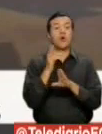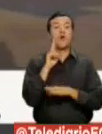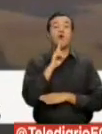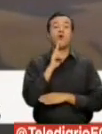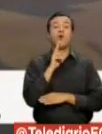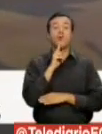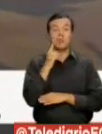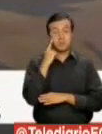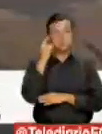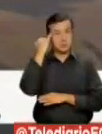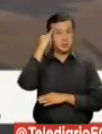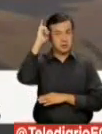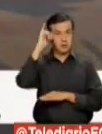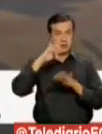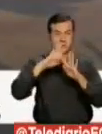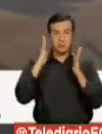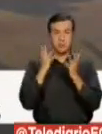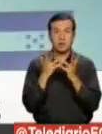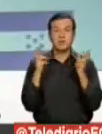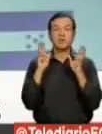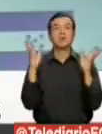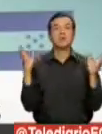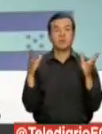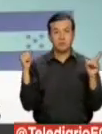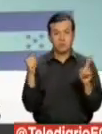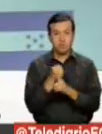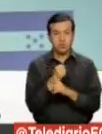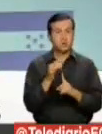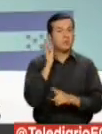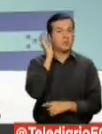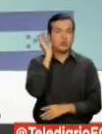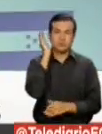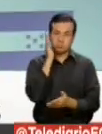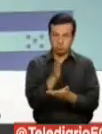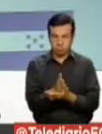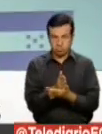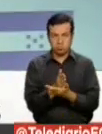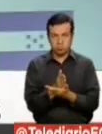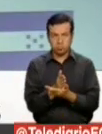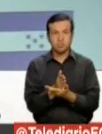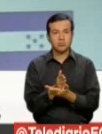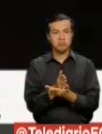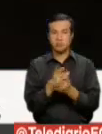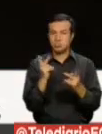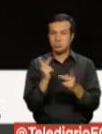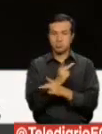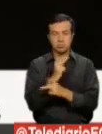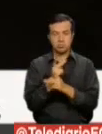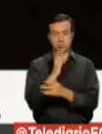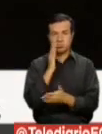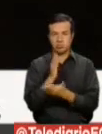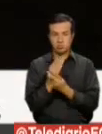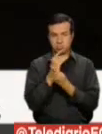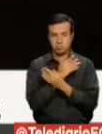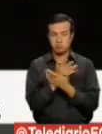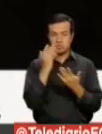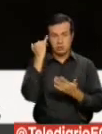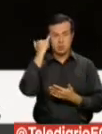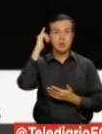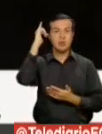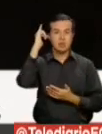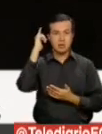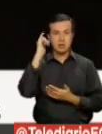Honduras una iniciativa global orientada a combatir la violencia de género y tratar de acabar con los femicidios. Se trata de la